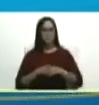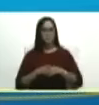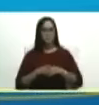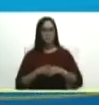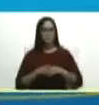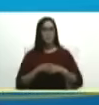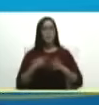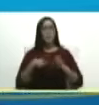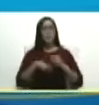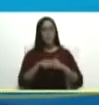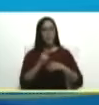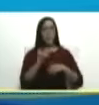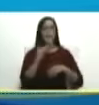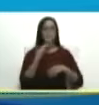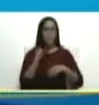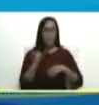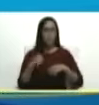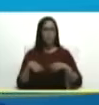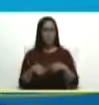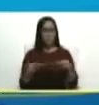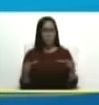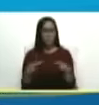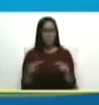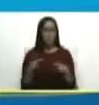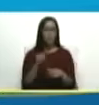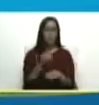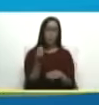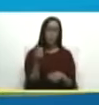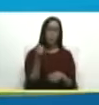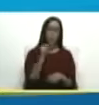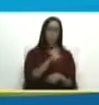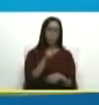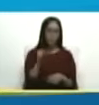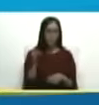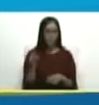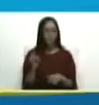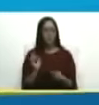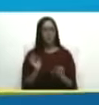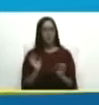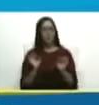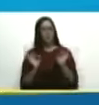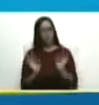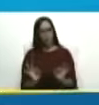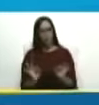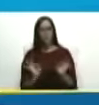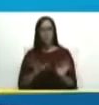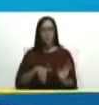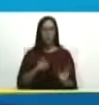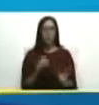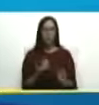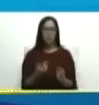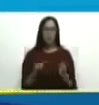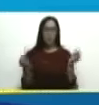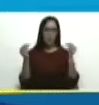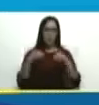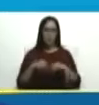Vamos a mejor paso, como ustedes seguramente podrán